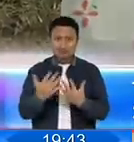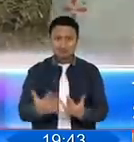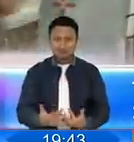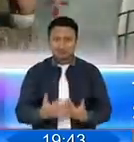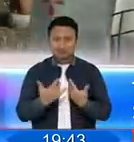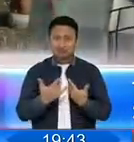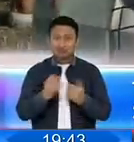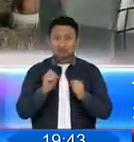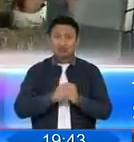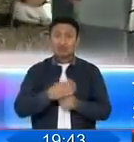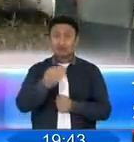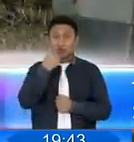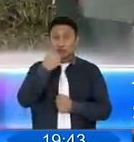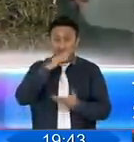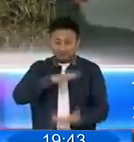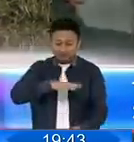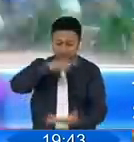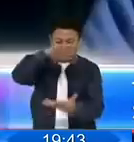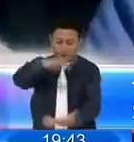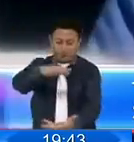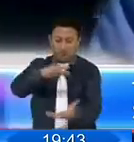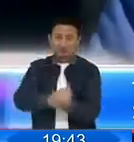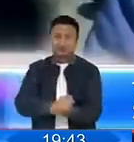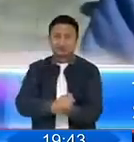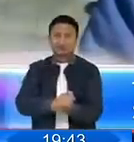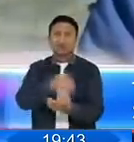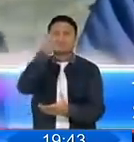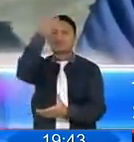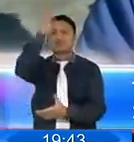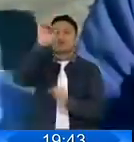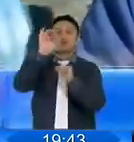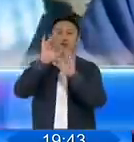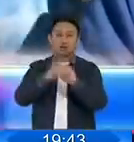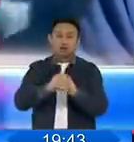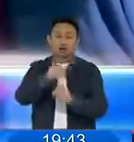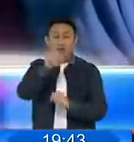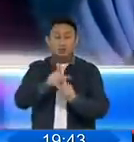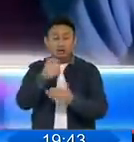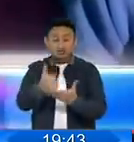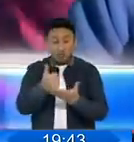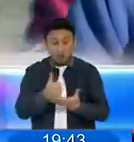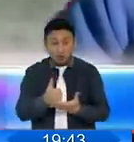recibir su kit de alimentos. Que Dios les bendiga a las personas de buen corazón que nos están